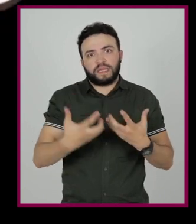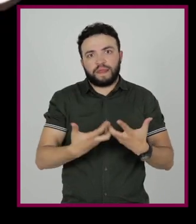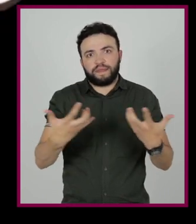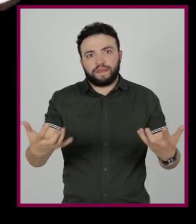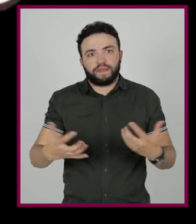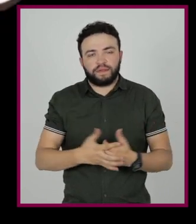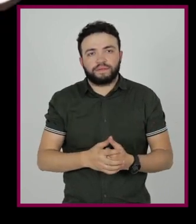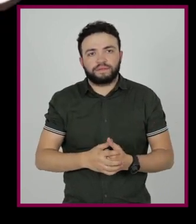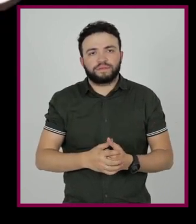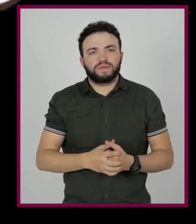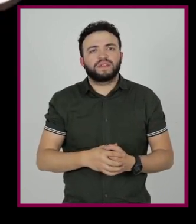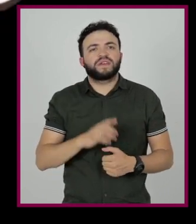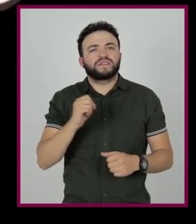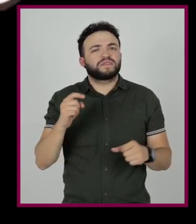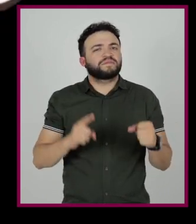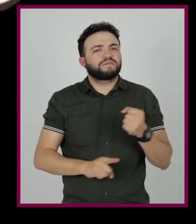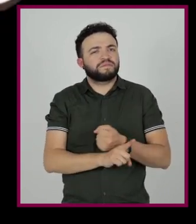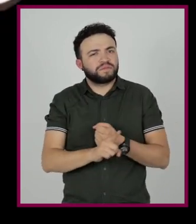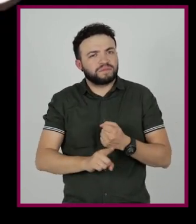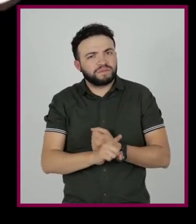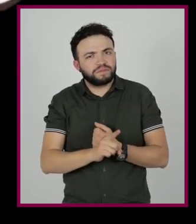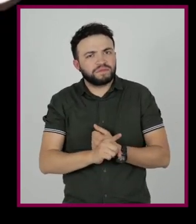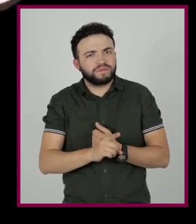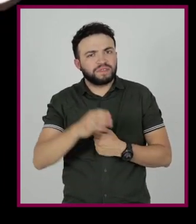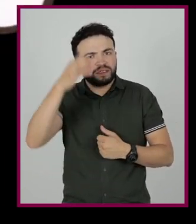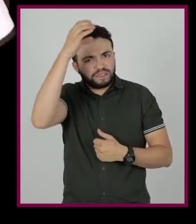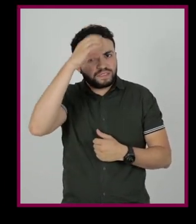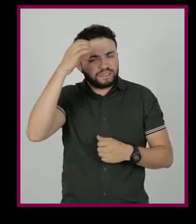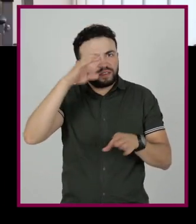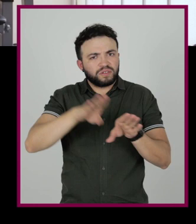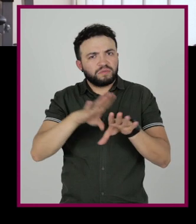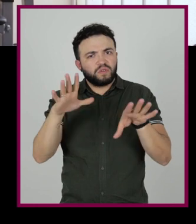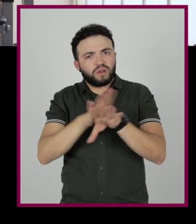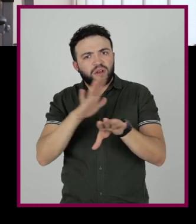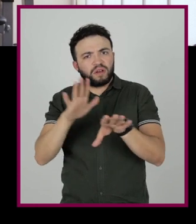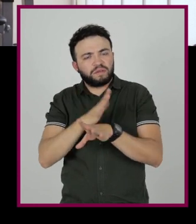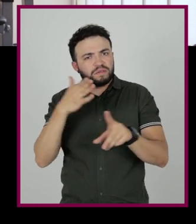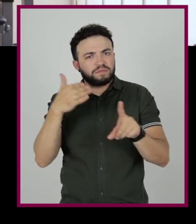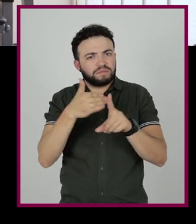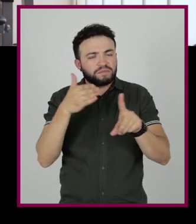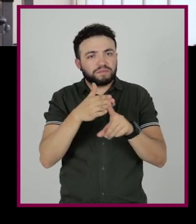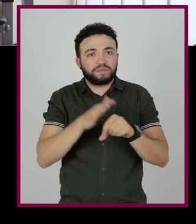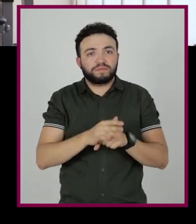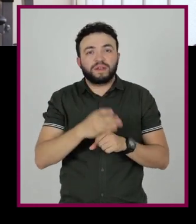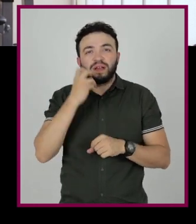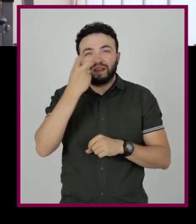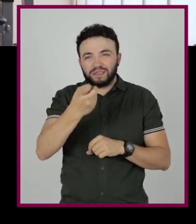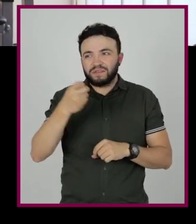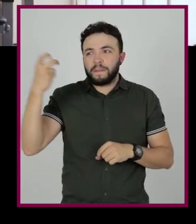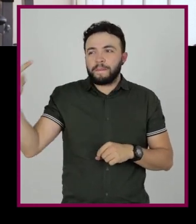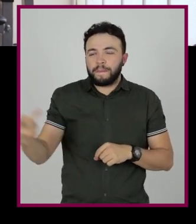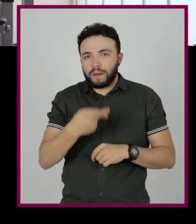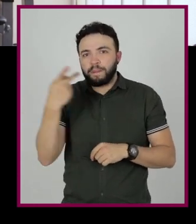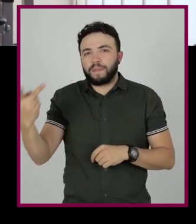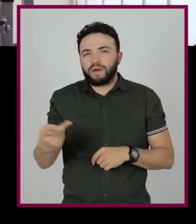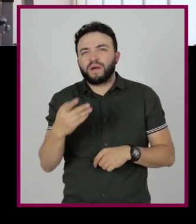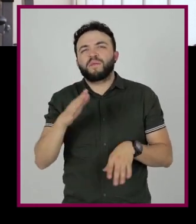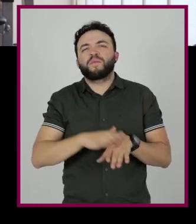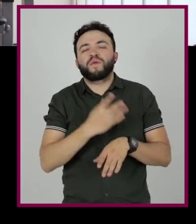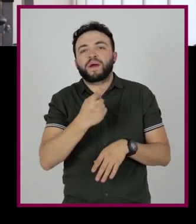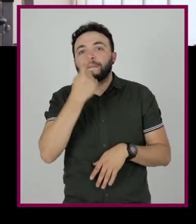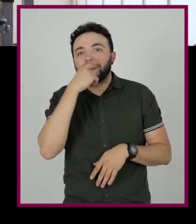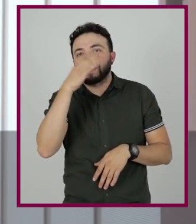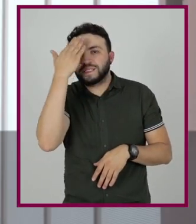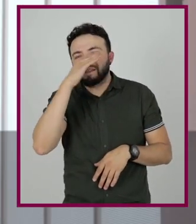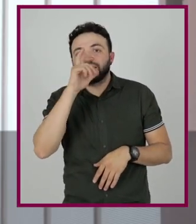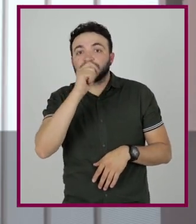ha originado? ¿O estas teorías que han aportado a la ciencia? Si lo piensas bien, hacer preguntas nos permite saber si lo que